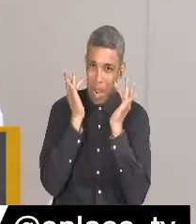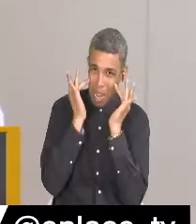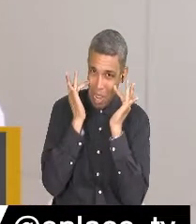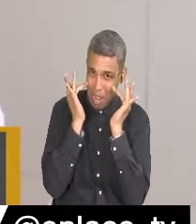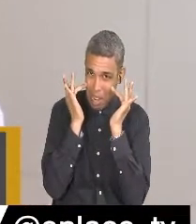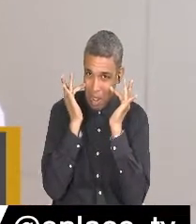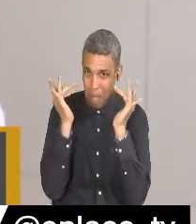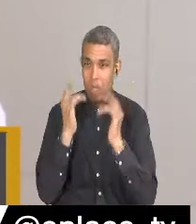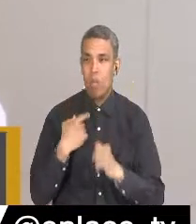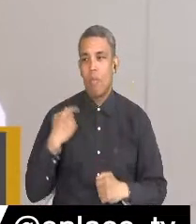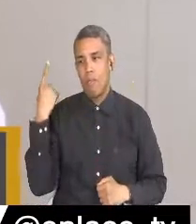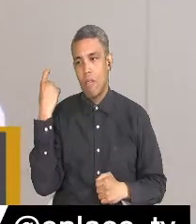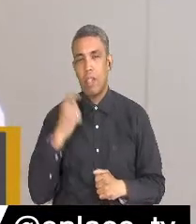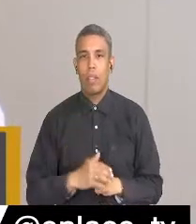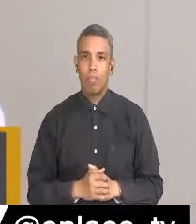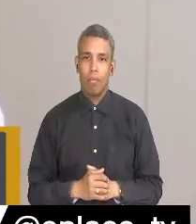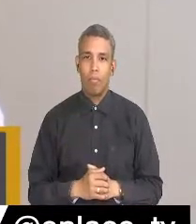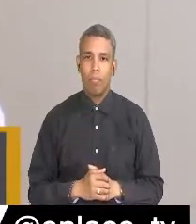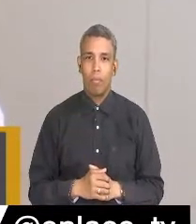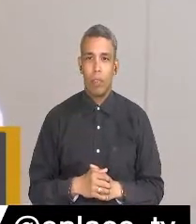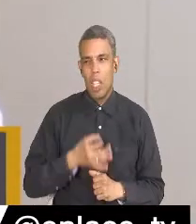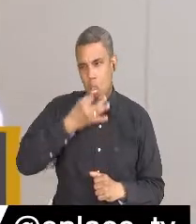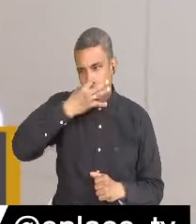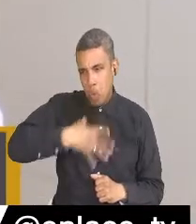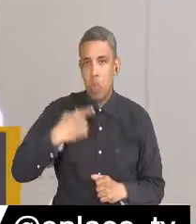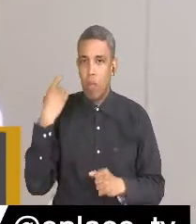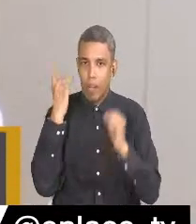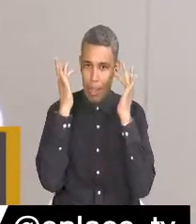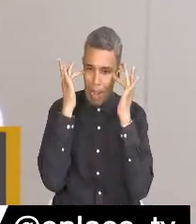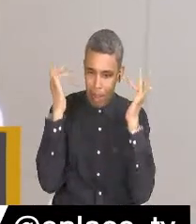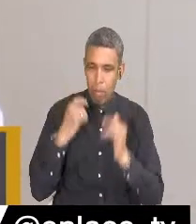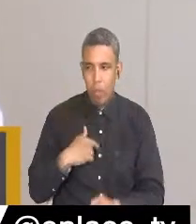dimos cuenta que el mobiliario lo tenemos,